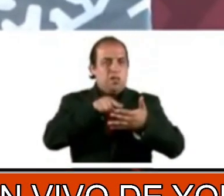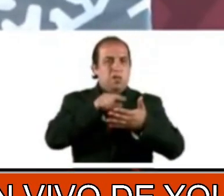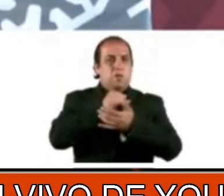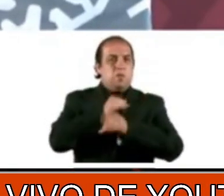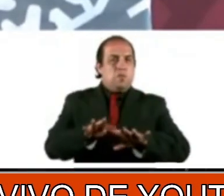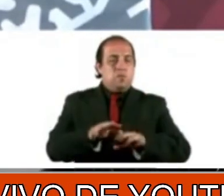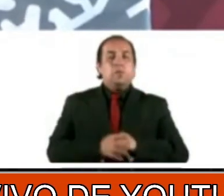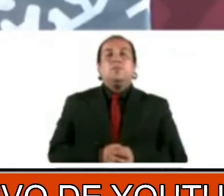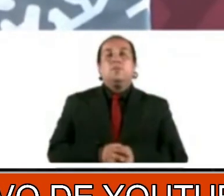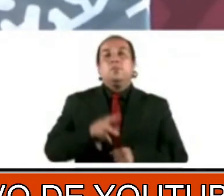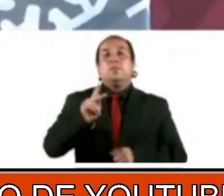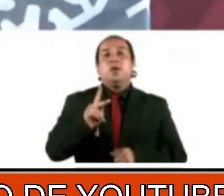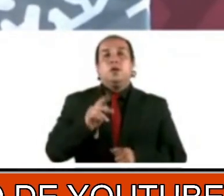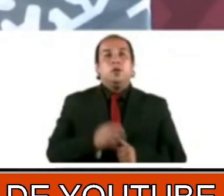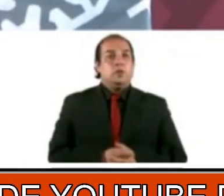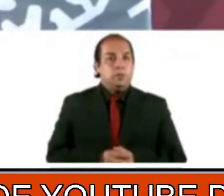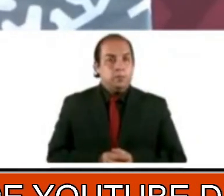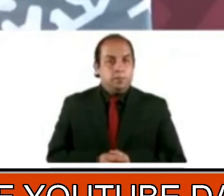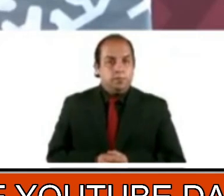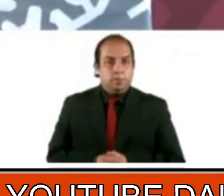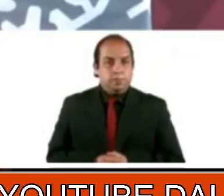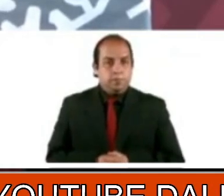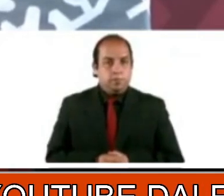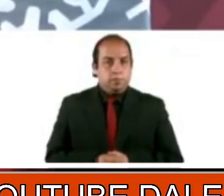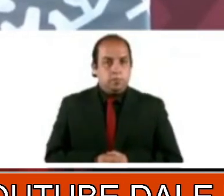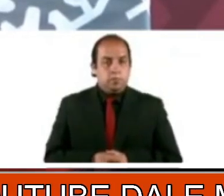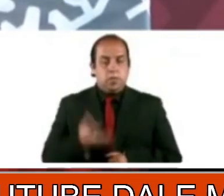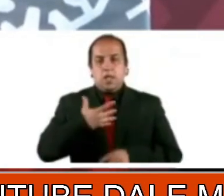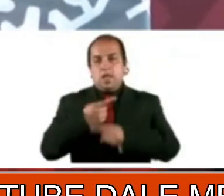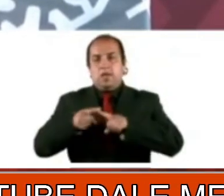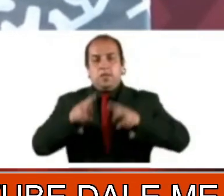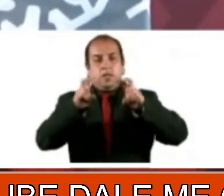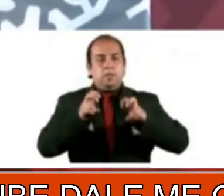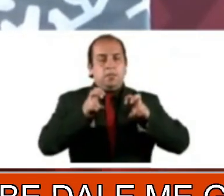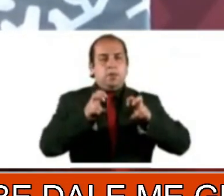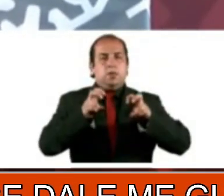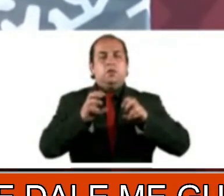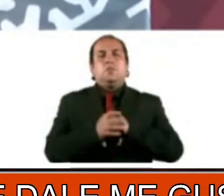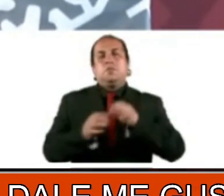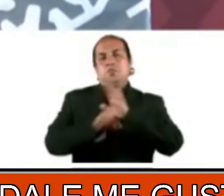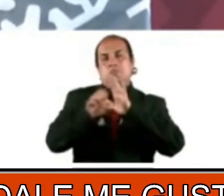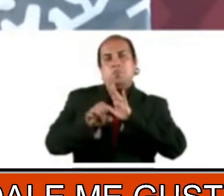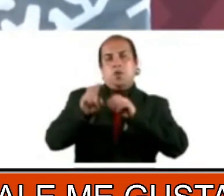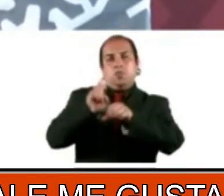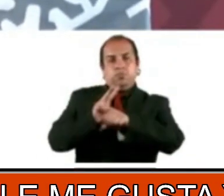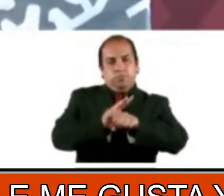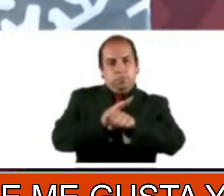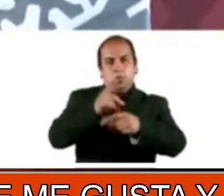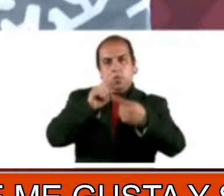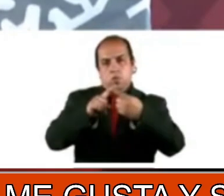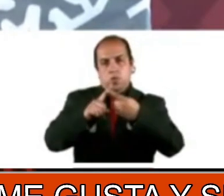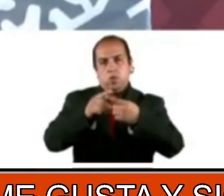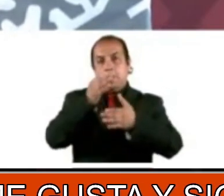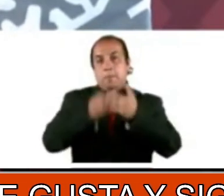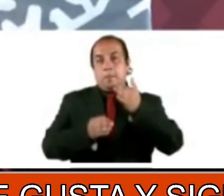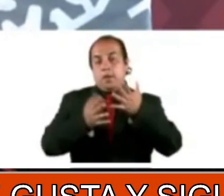Pero al meter, entre otros diversos temas, el tema de la inspección, por un lado se falta la verdad,